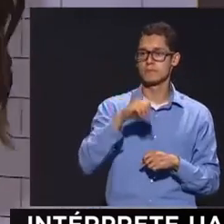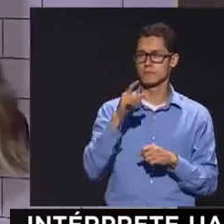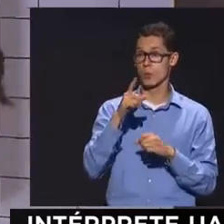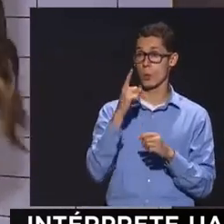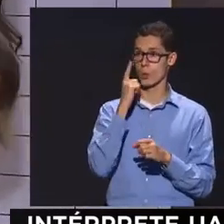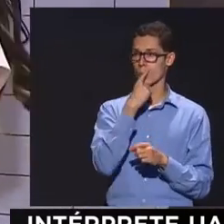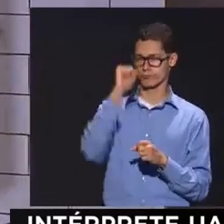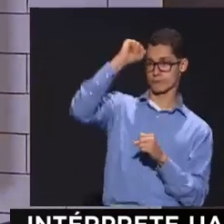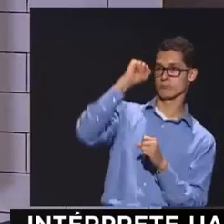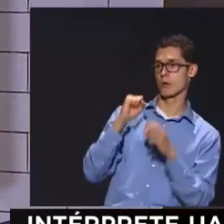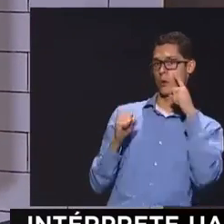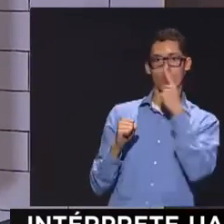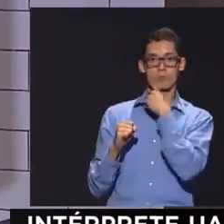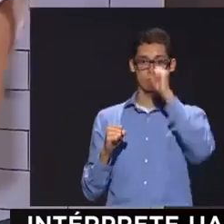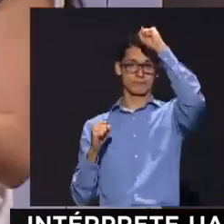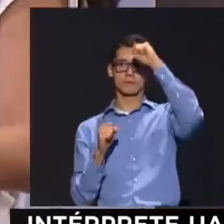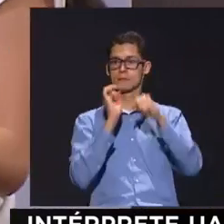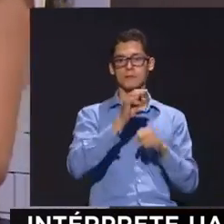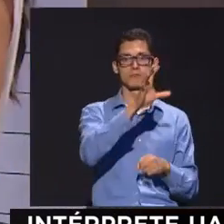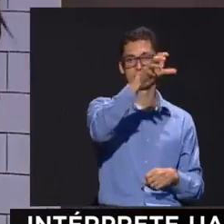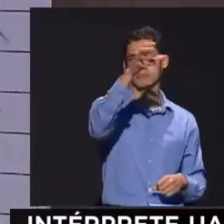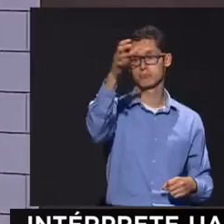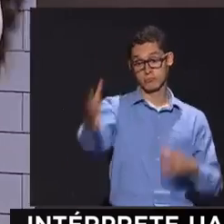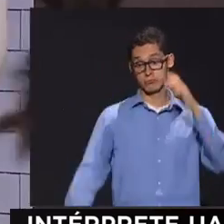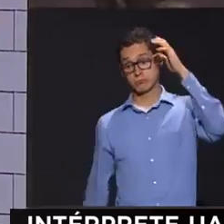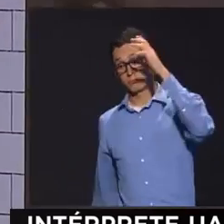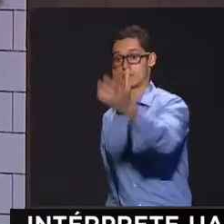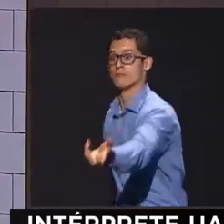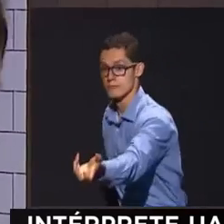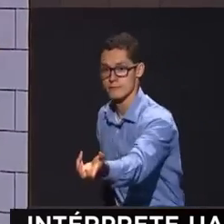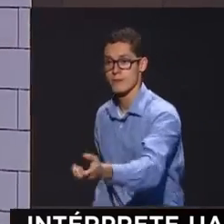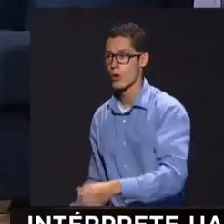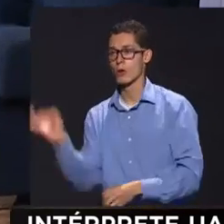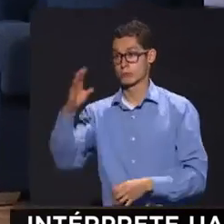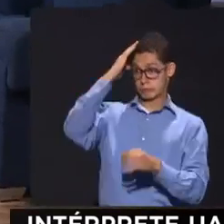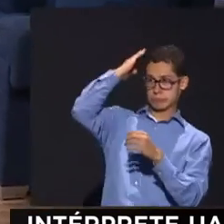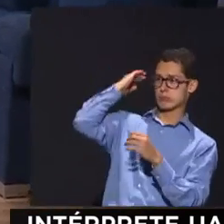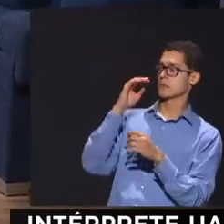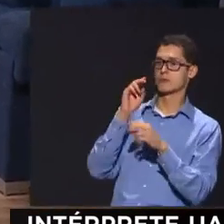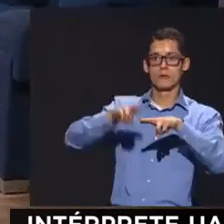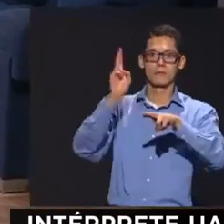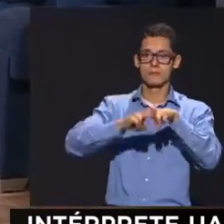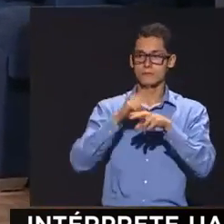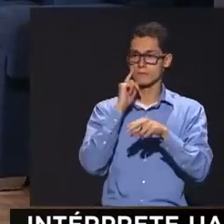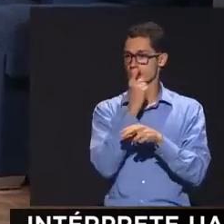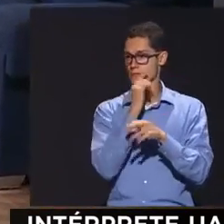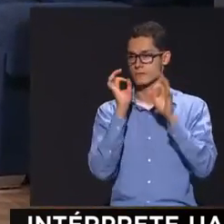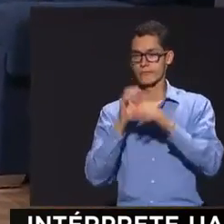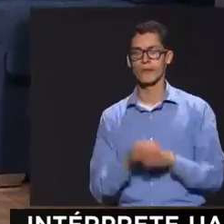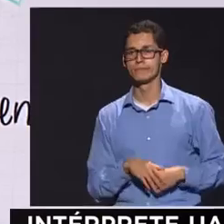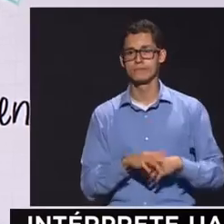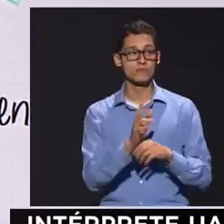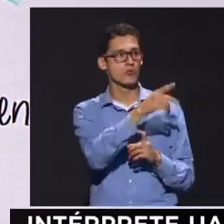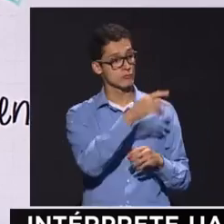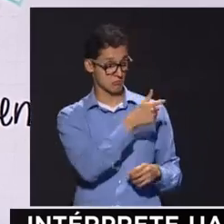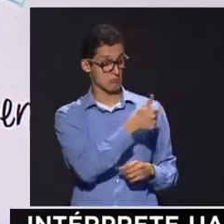reflejos cuando empezaba a caer cuando siempre todos actuamos de alguna forma como parada esquiva cuando uno se siente bien comienza no es un súper